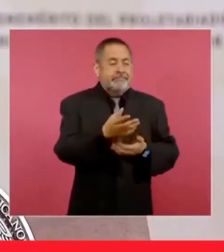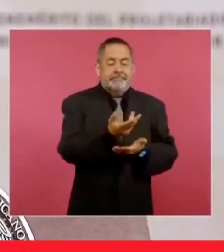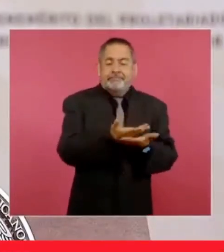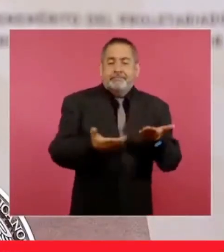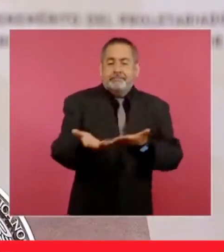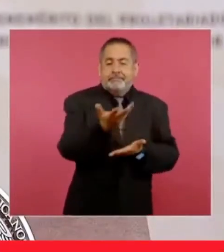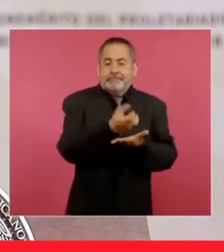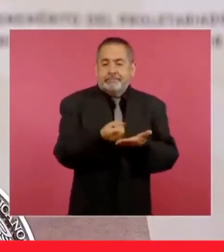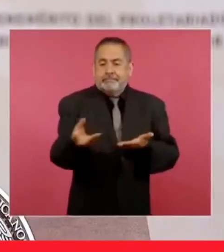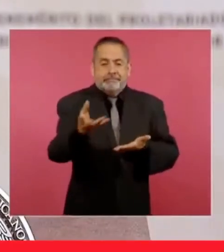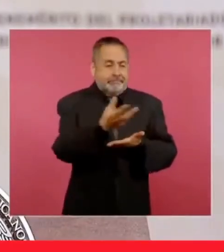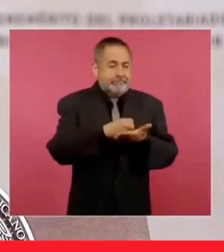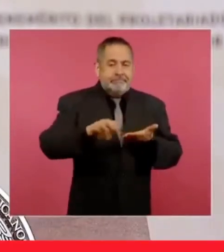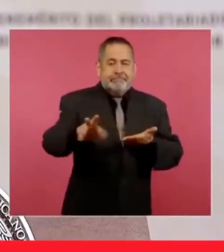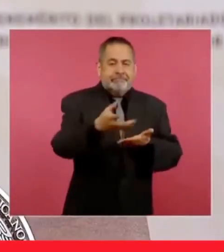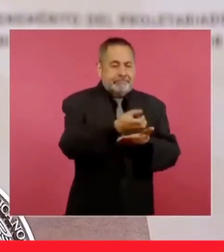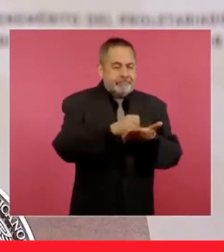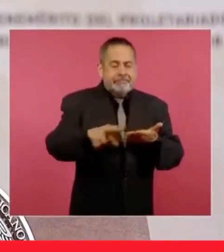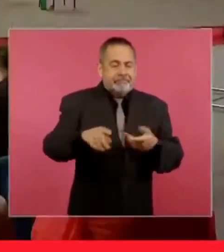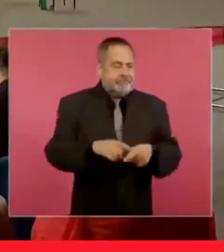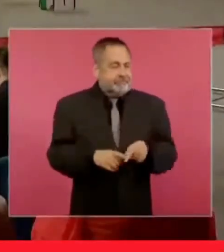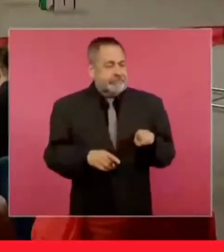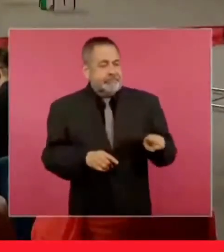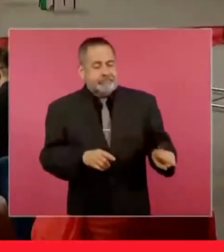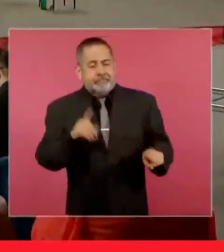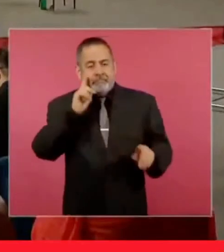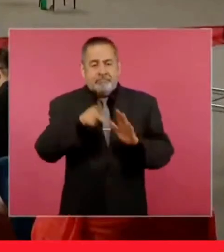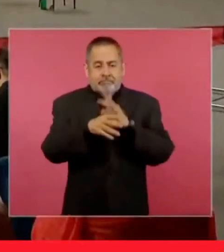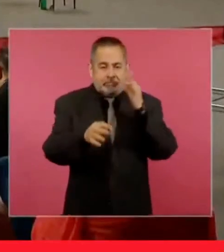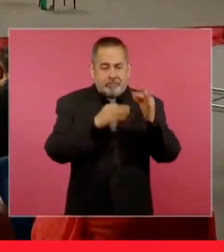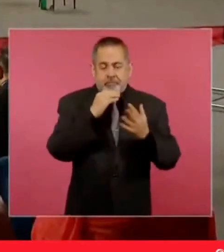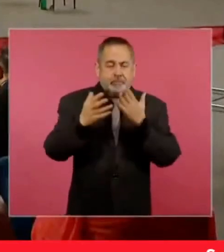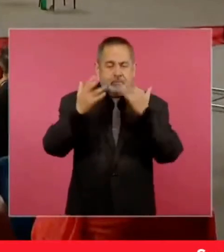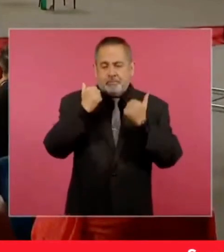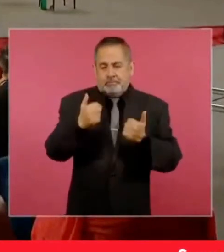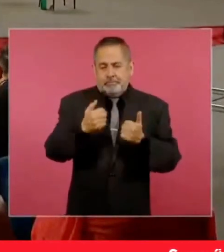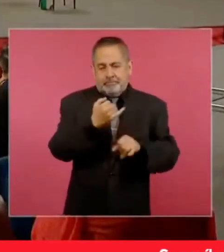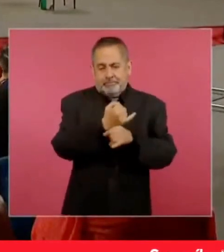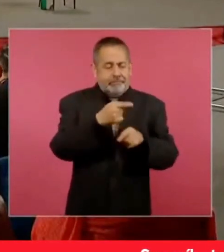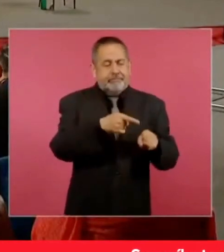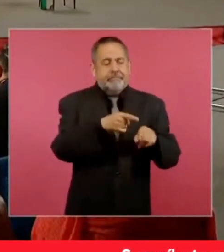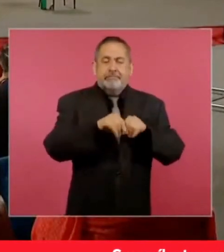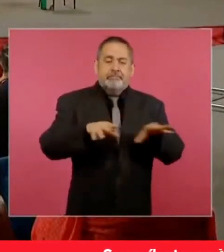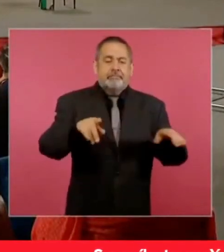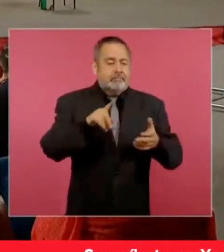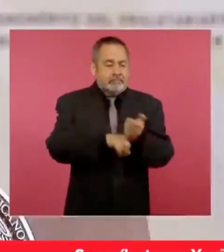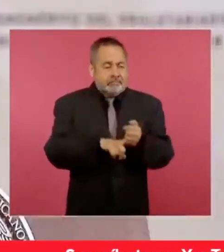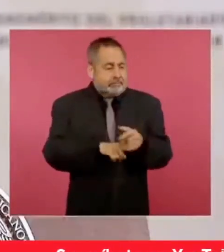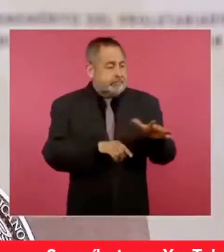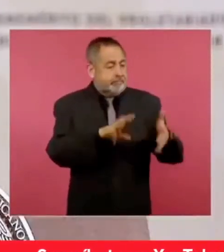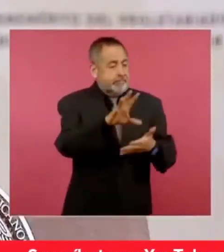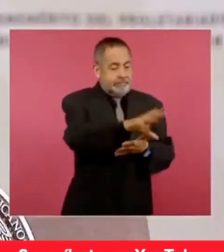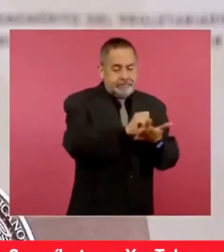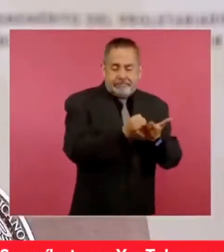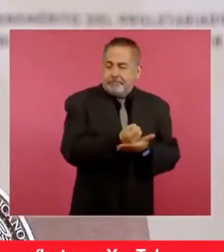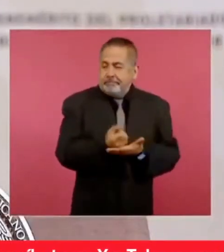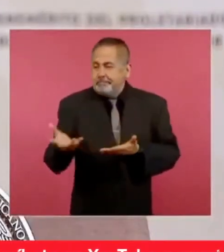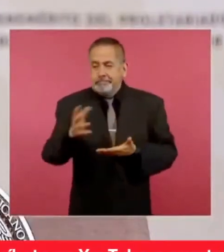una periodista, que esta periodista no tiene redes sociales, pero se montan en estos personajes que no cuentan